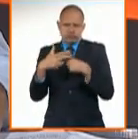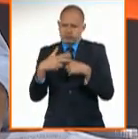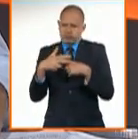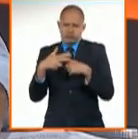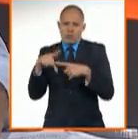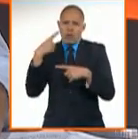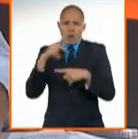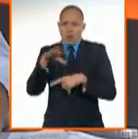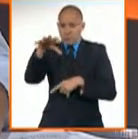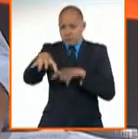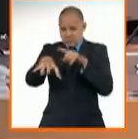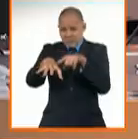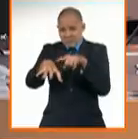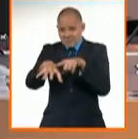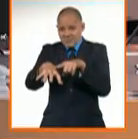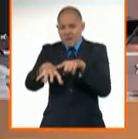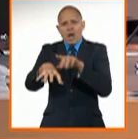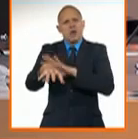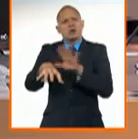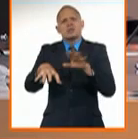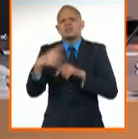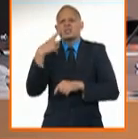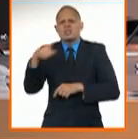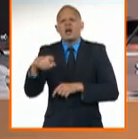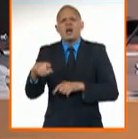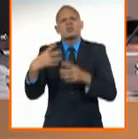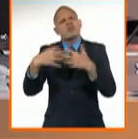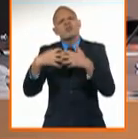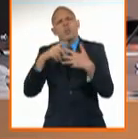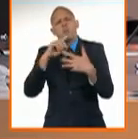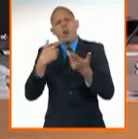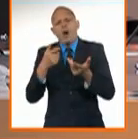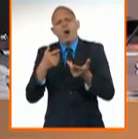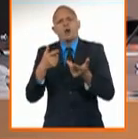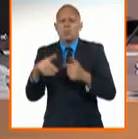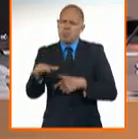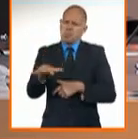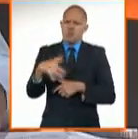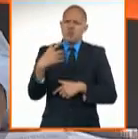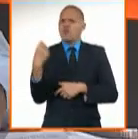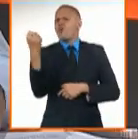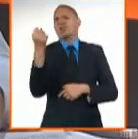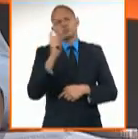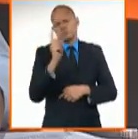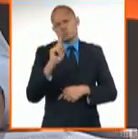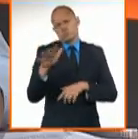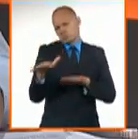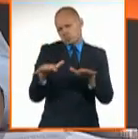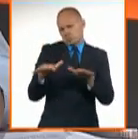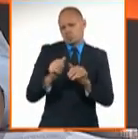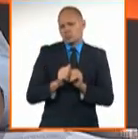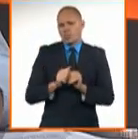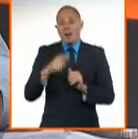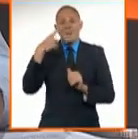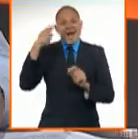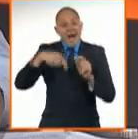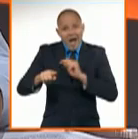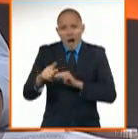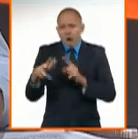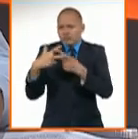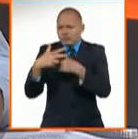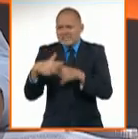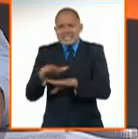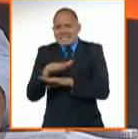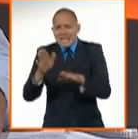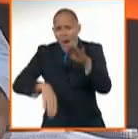mantenimiento lo programó venta de 60 mil 869 el objetivo no es alcanzar los 60 va a poder alcanzar el 50 un